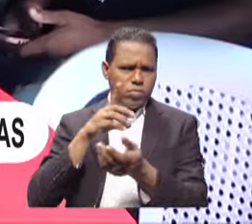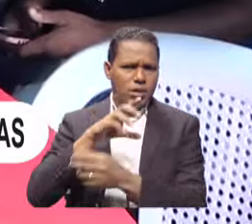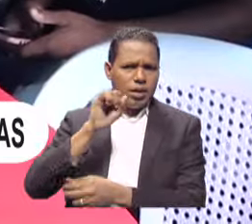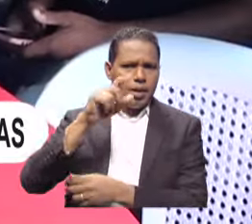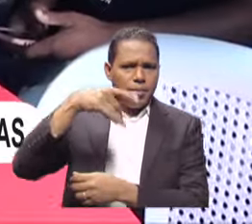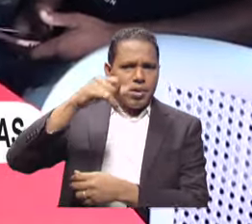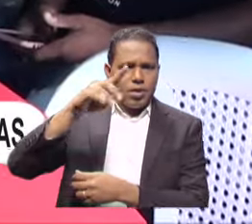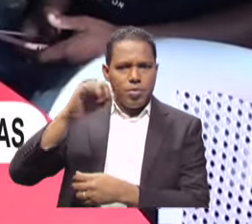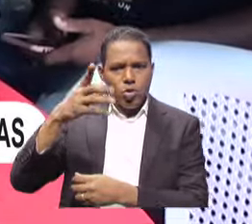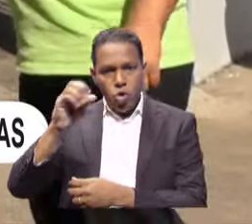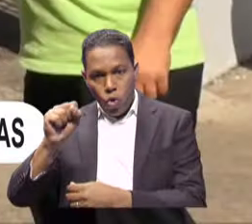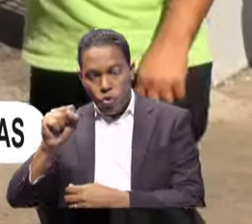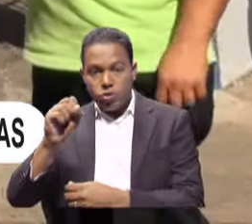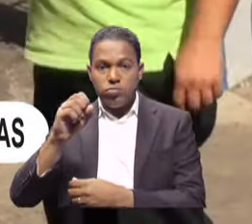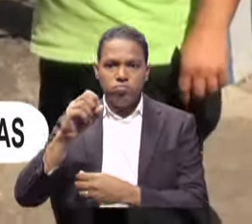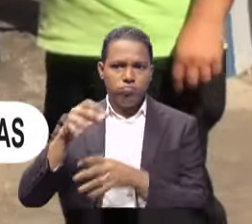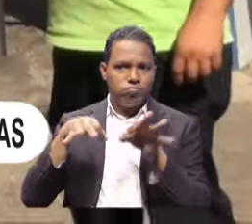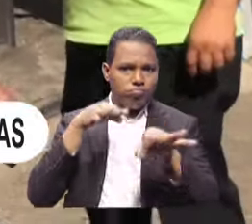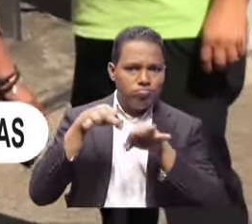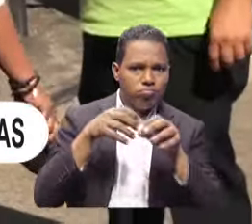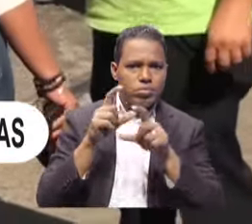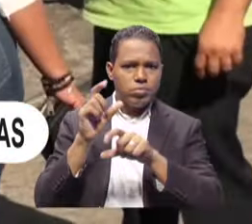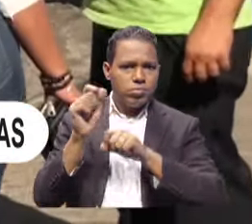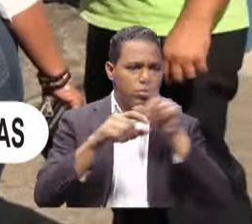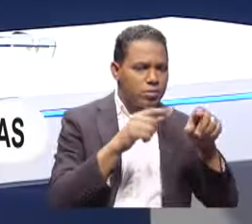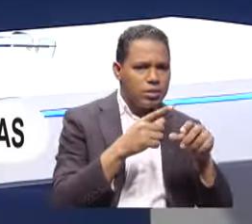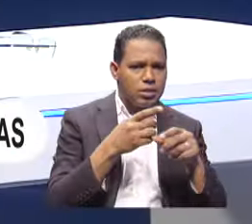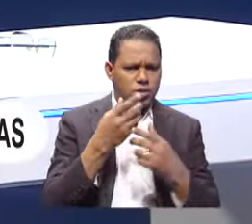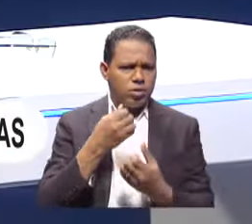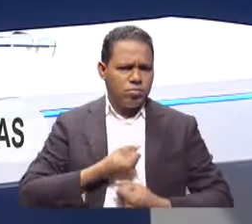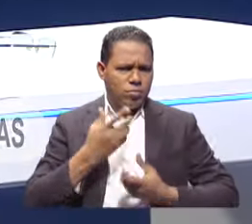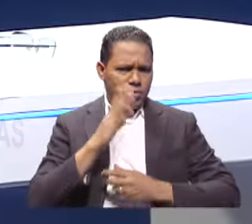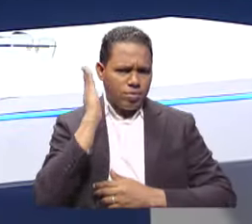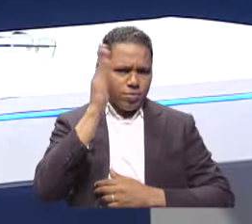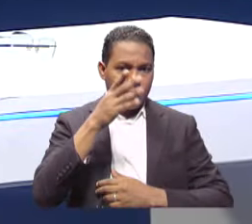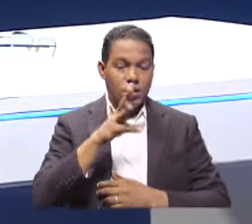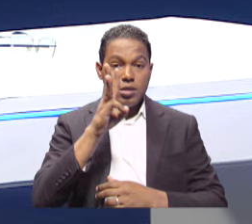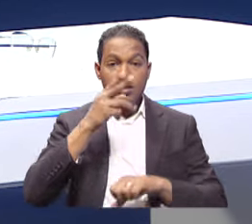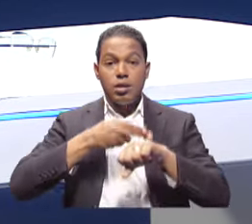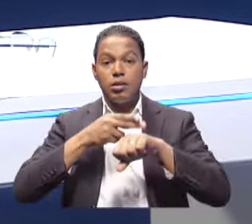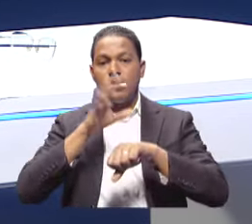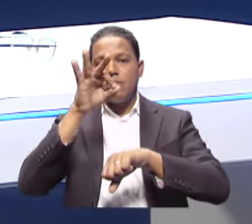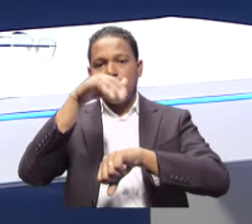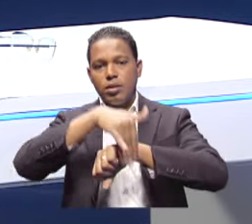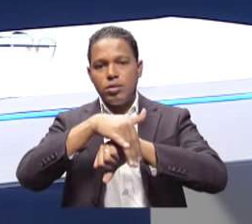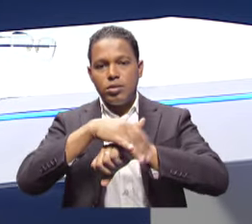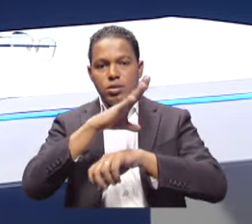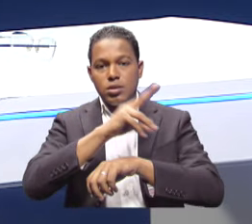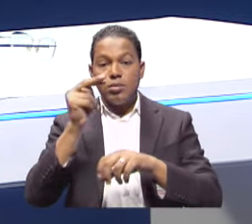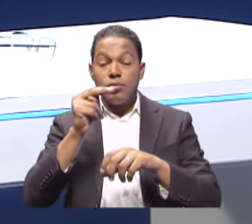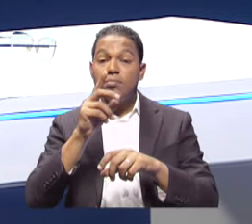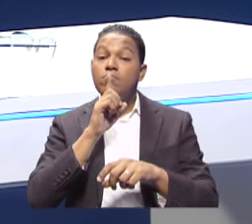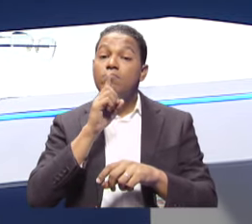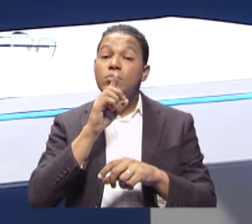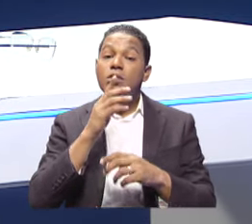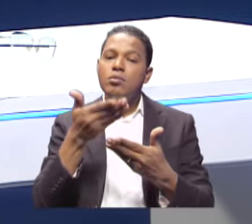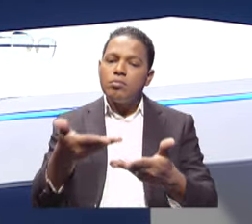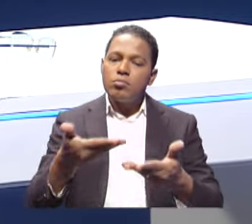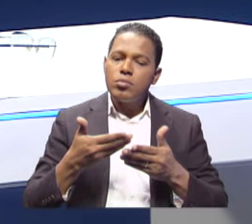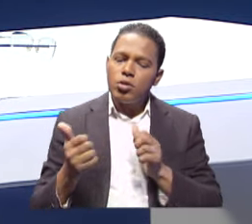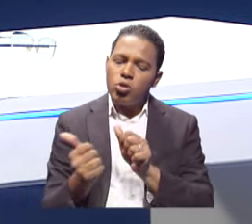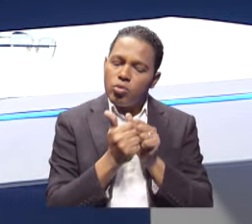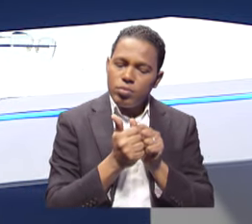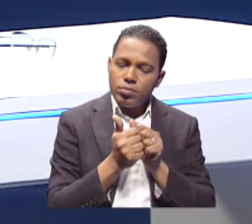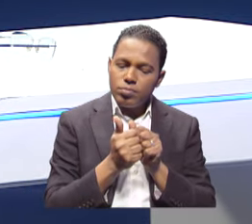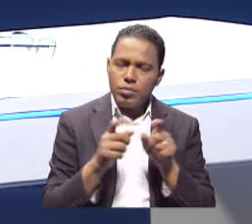y estaremos pues conociendo sus declaraciones en nuestras próximas emisiones, tanto de las 6 de la tarde como 9 de la noche en Central de Noticias. Por supuesto, les invitamos a acompañarnos